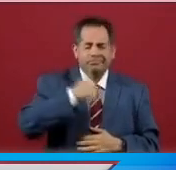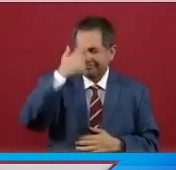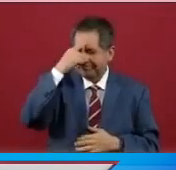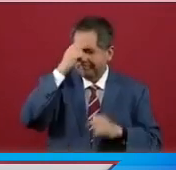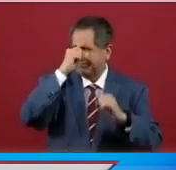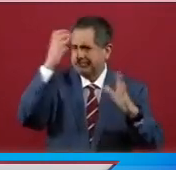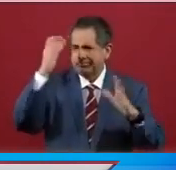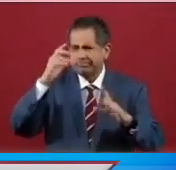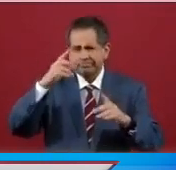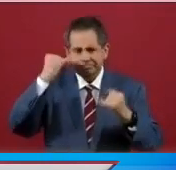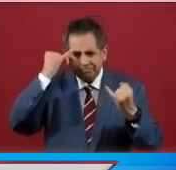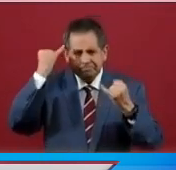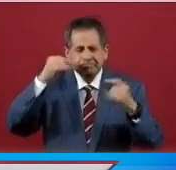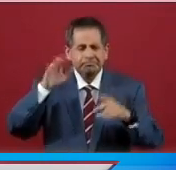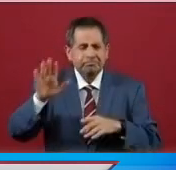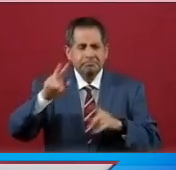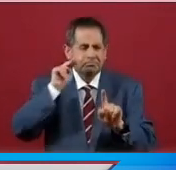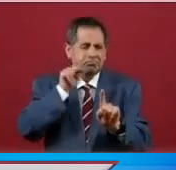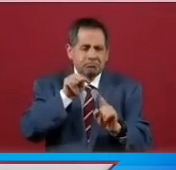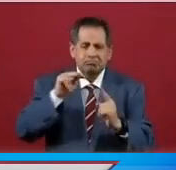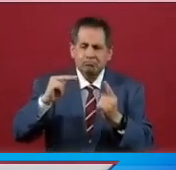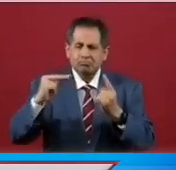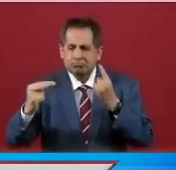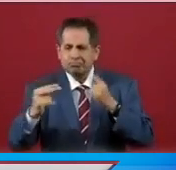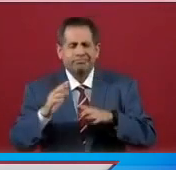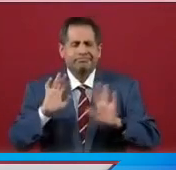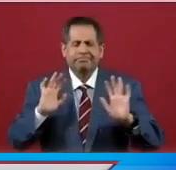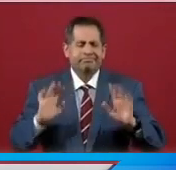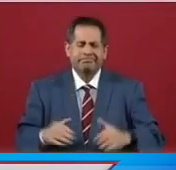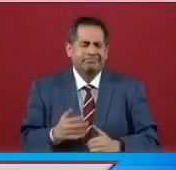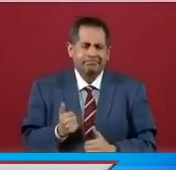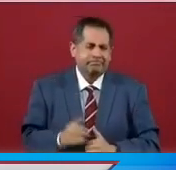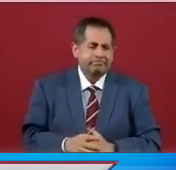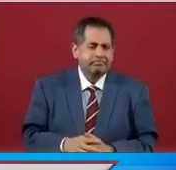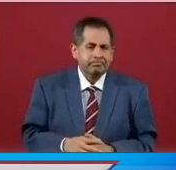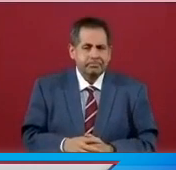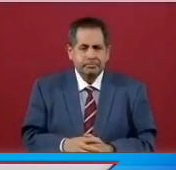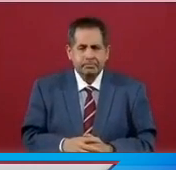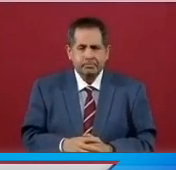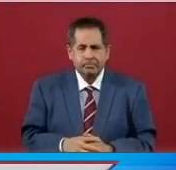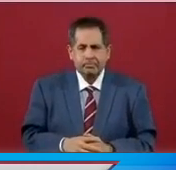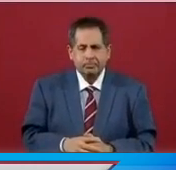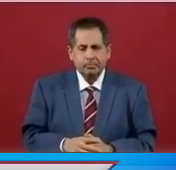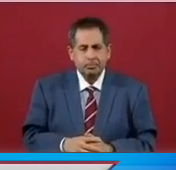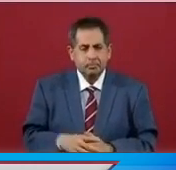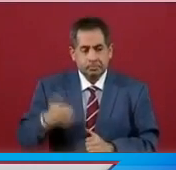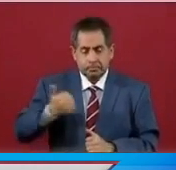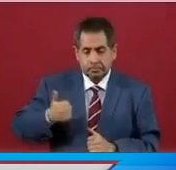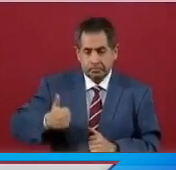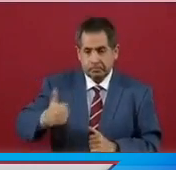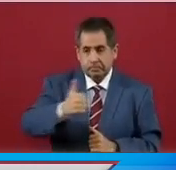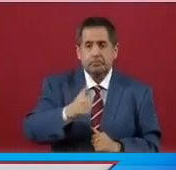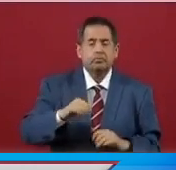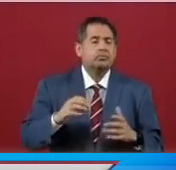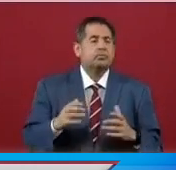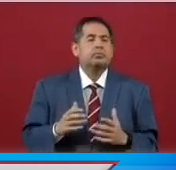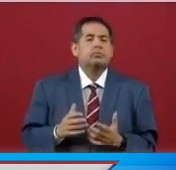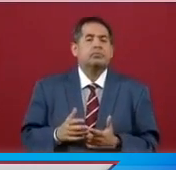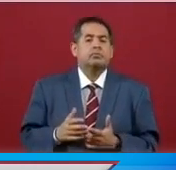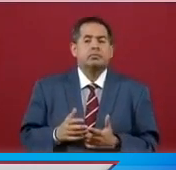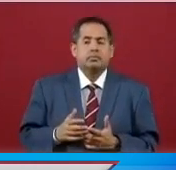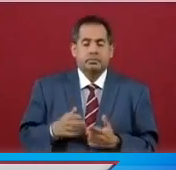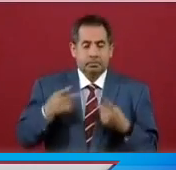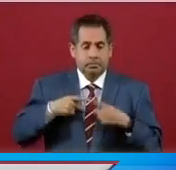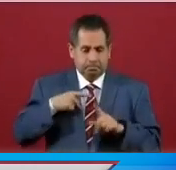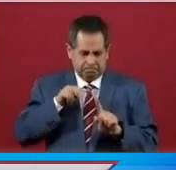de rutina con la localización del helicóptero en su trayecto a la Ciudad de México y la torre de control intentando localizar al helicóptero por 15